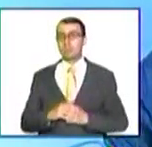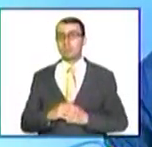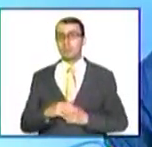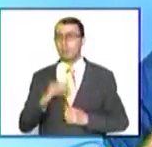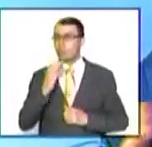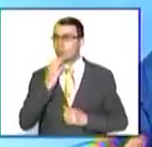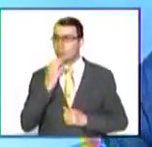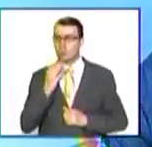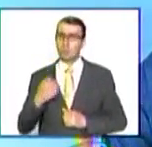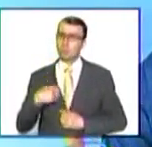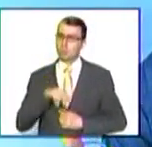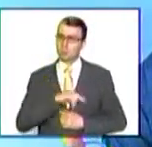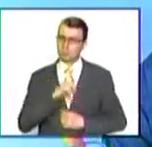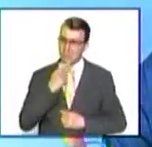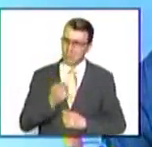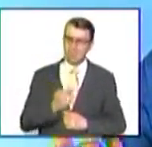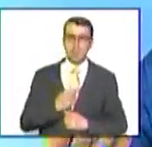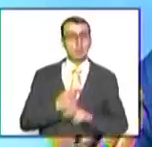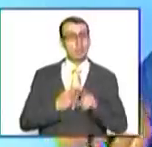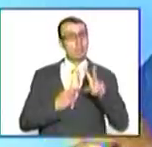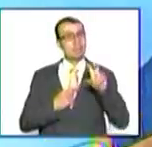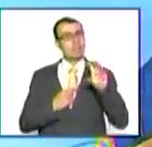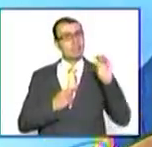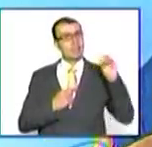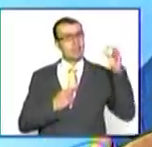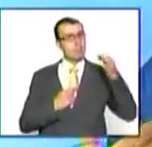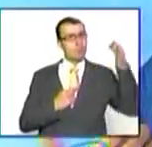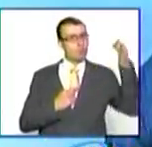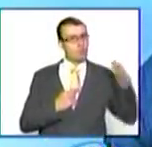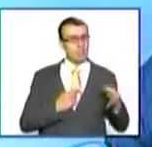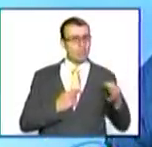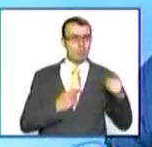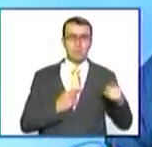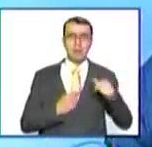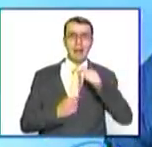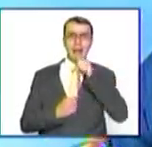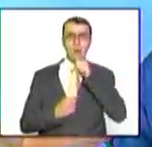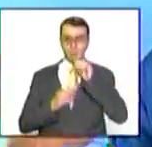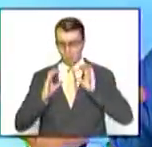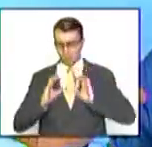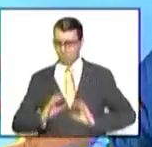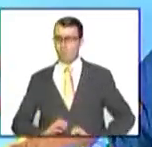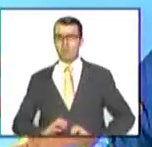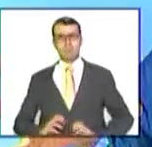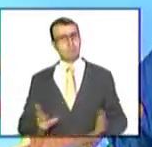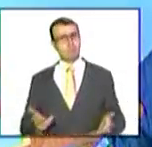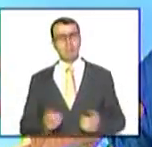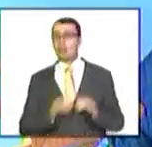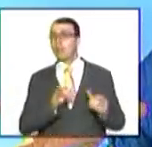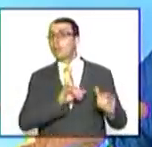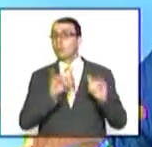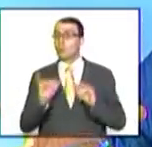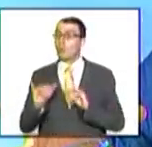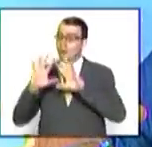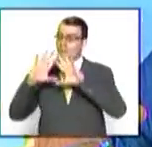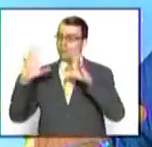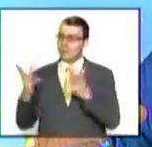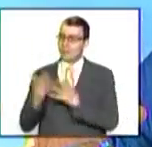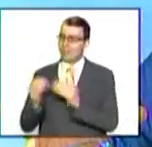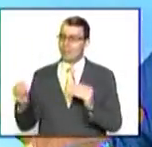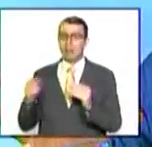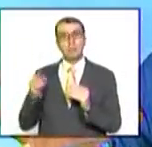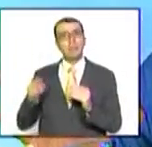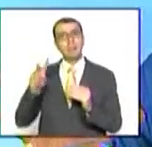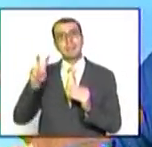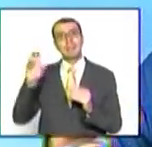nosotros decimos que el 70% del cuerpo humano es agua. Así como la tierra, el 70% de la